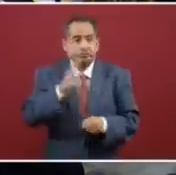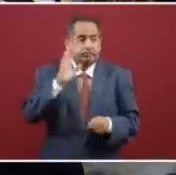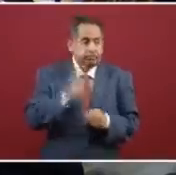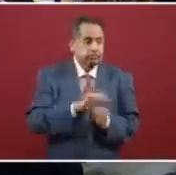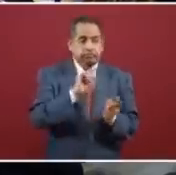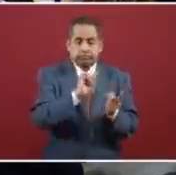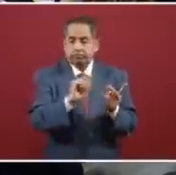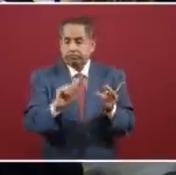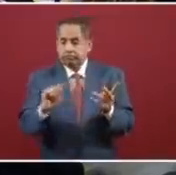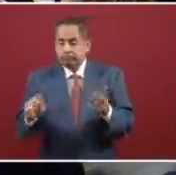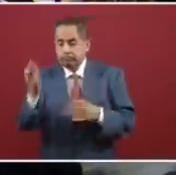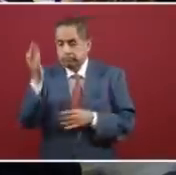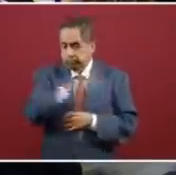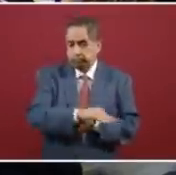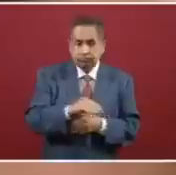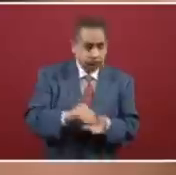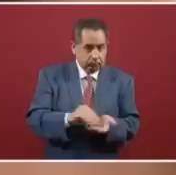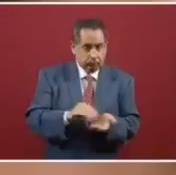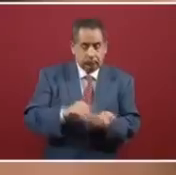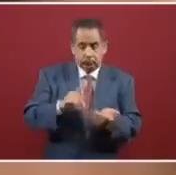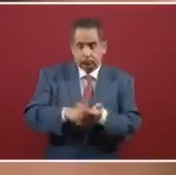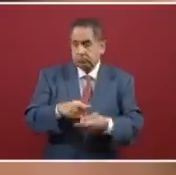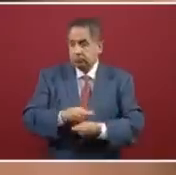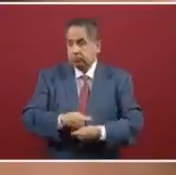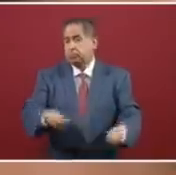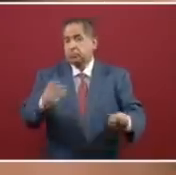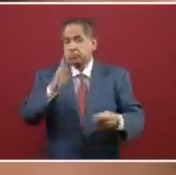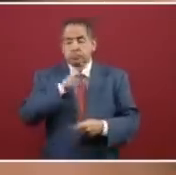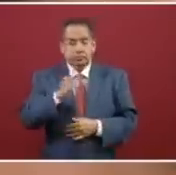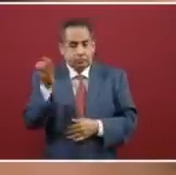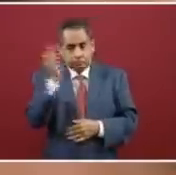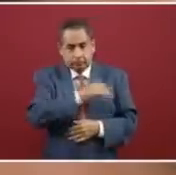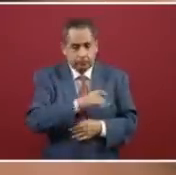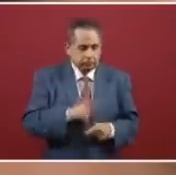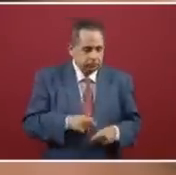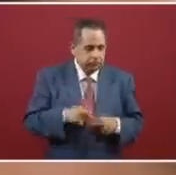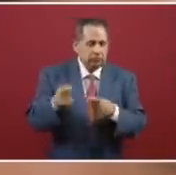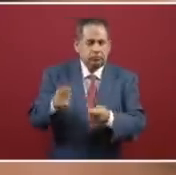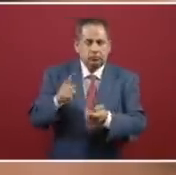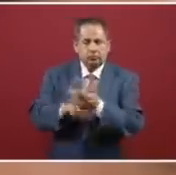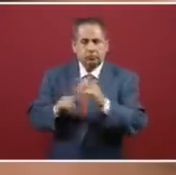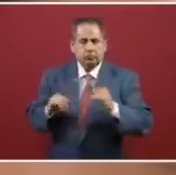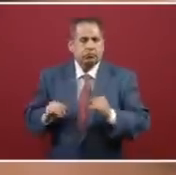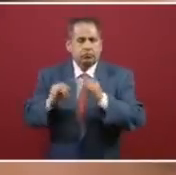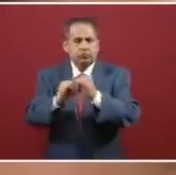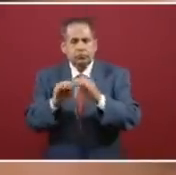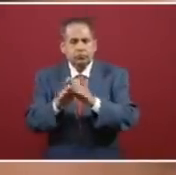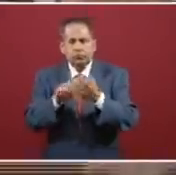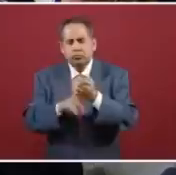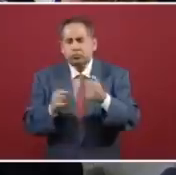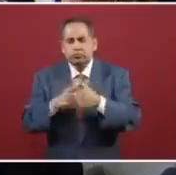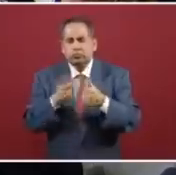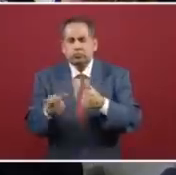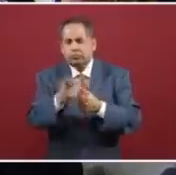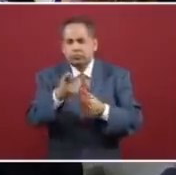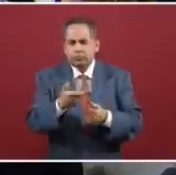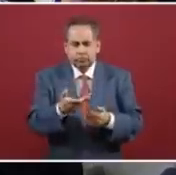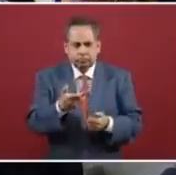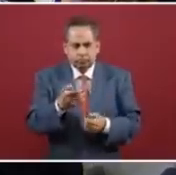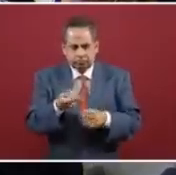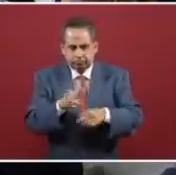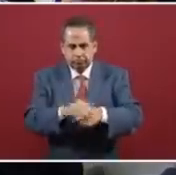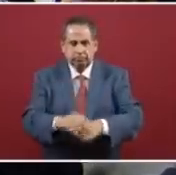recetas que todavía puedan estarse distribuyendo al instituto al interior del instituto esto como una primera pregunta por